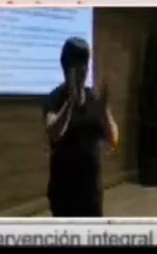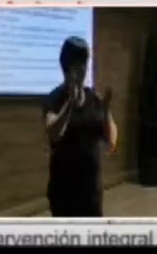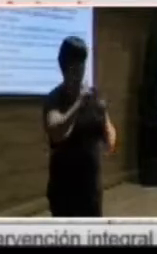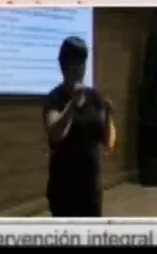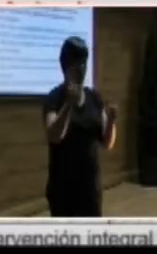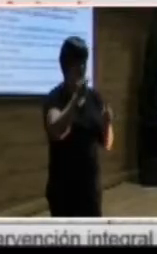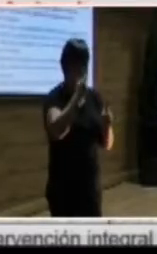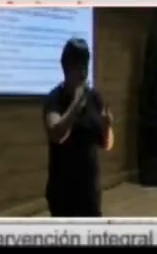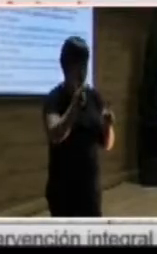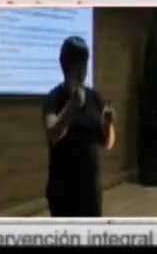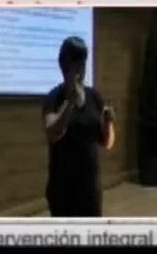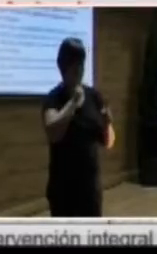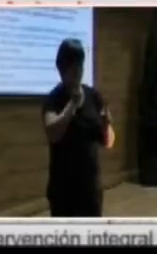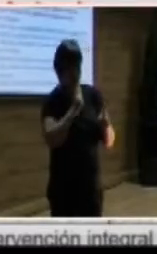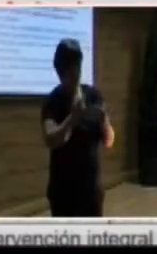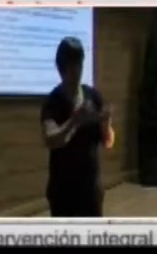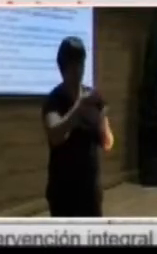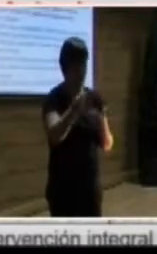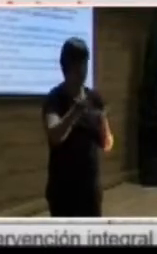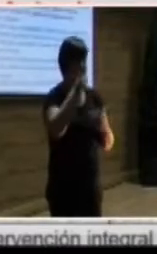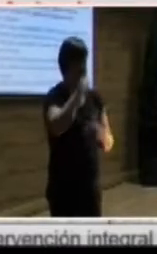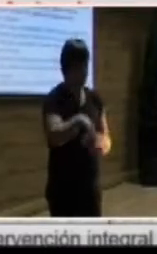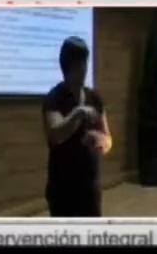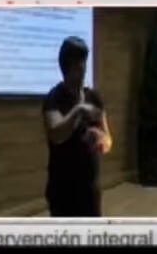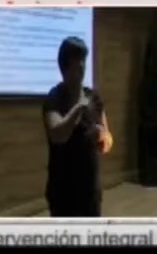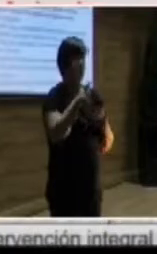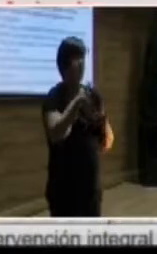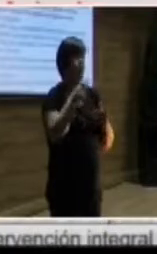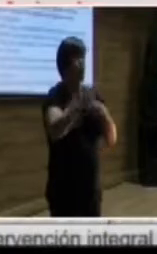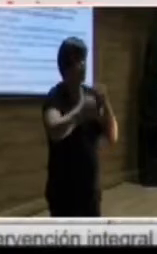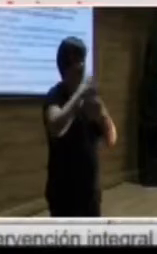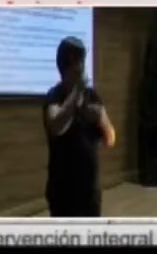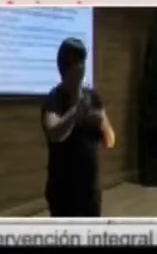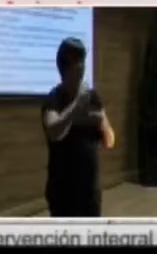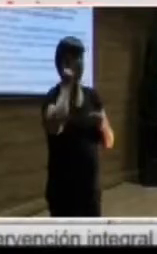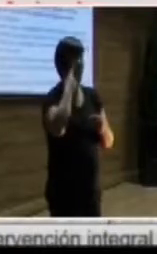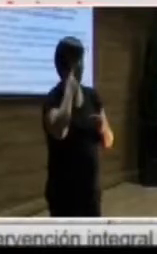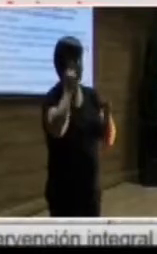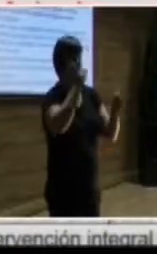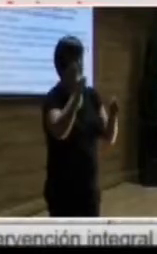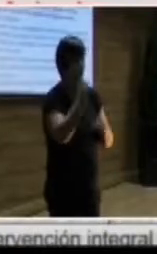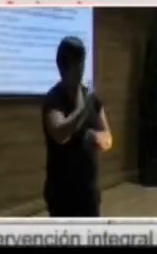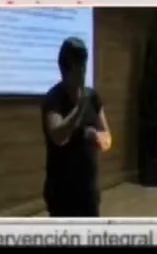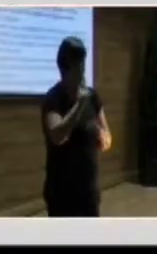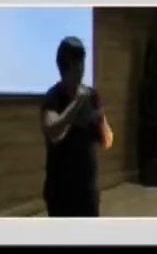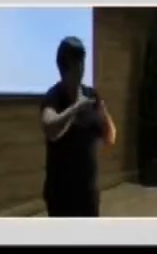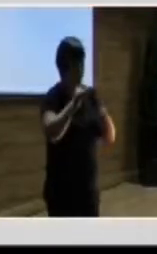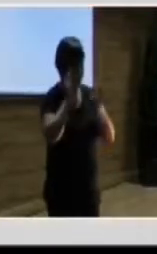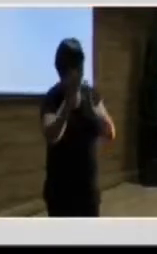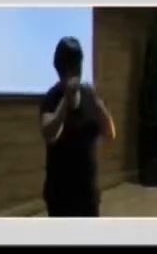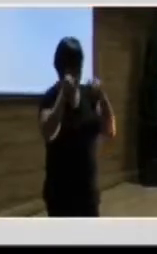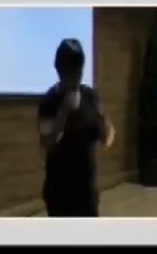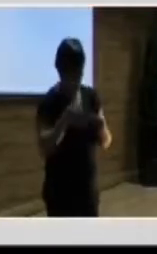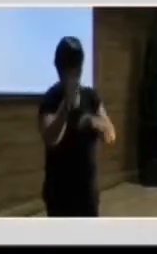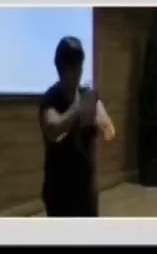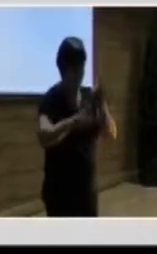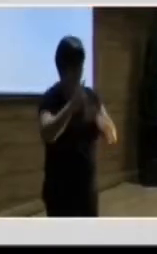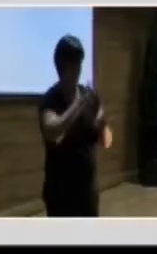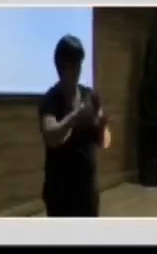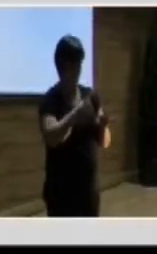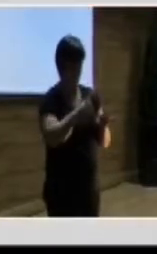neuropsicológicas no solo para diagnóstico, sino también para programar una buena terapia no farmacológica, etcétera,